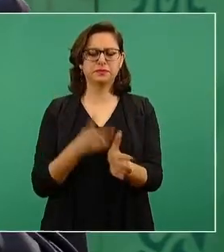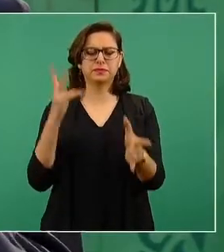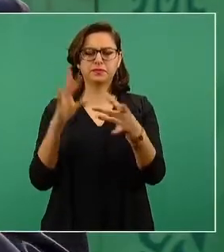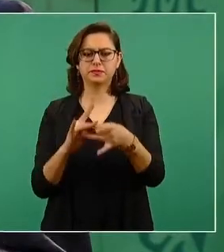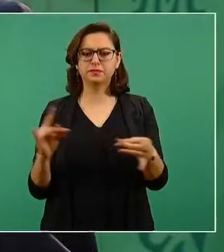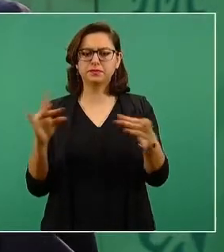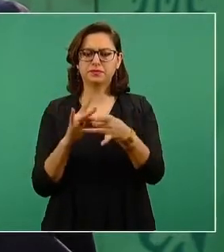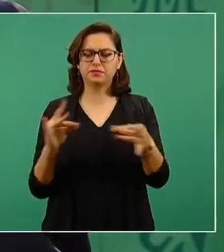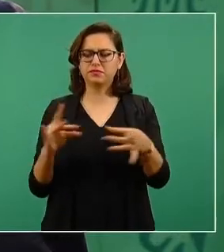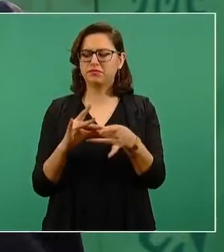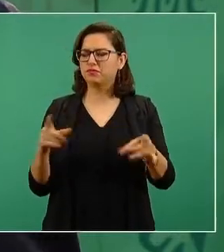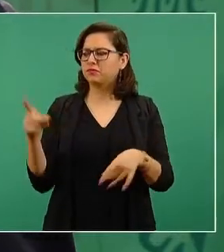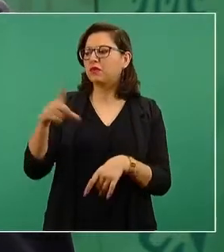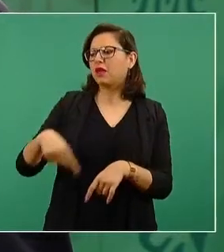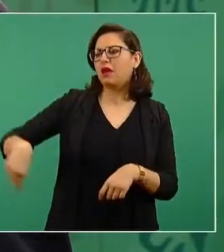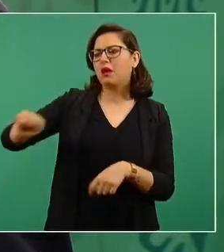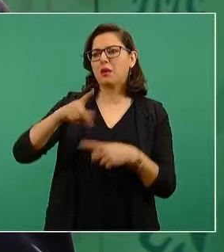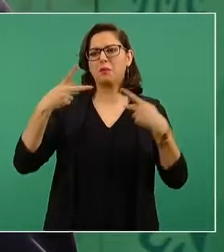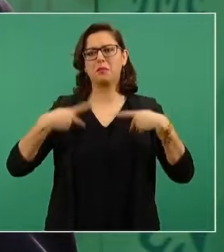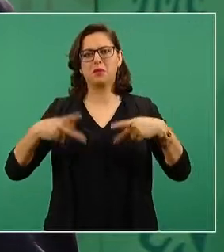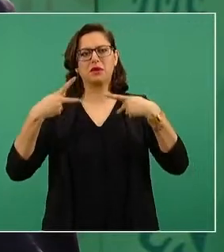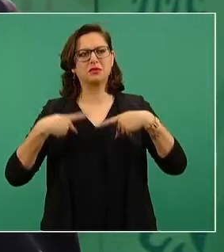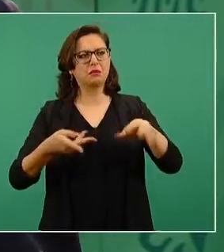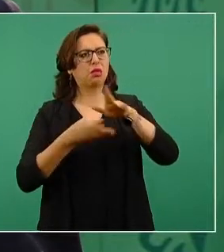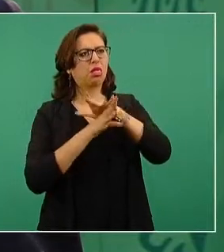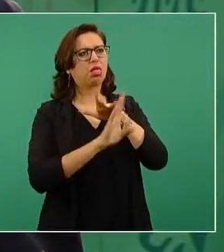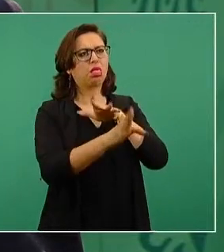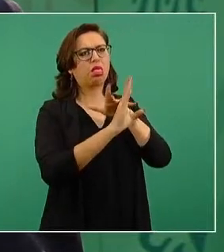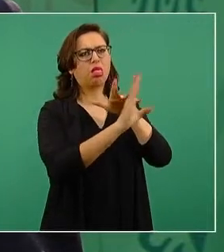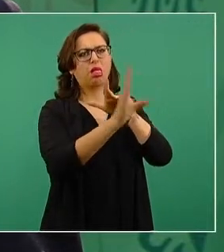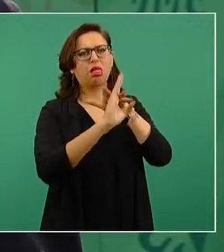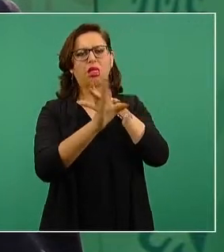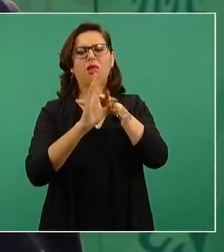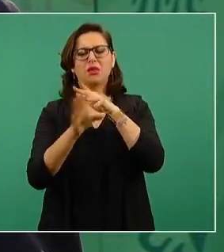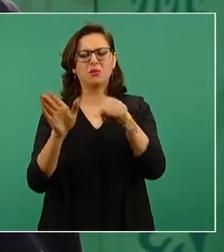hay que atender a la gente.